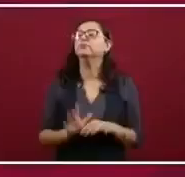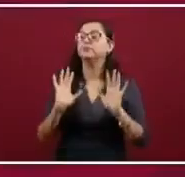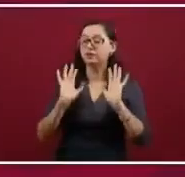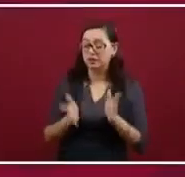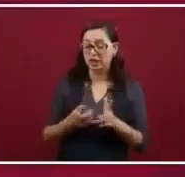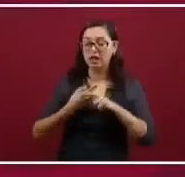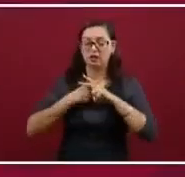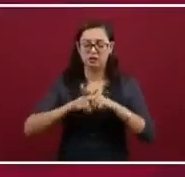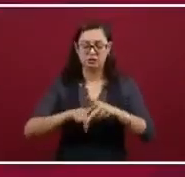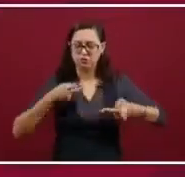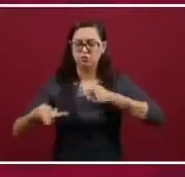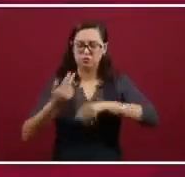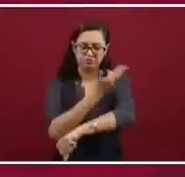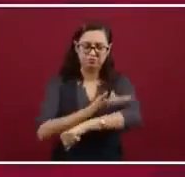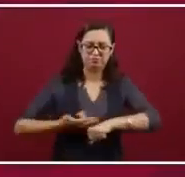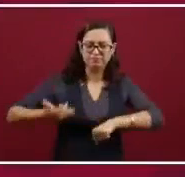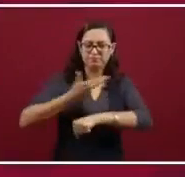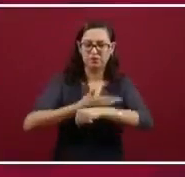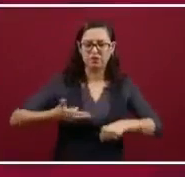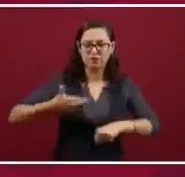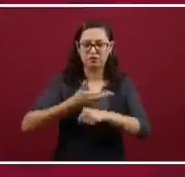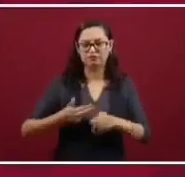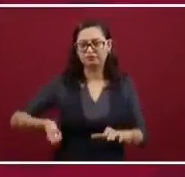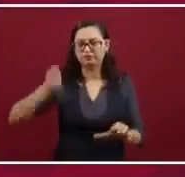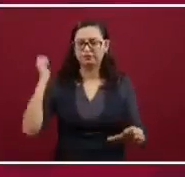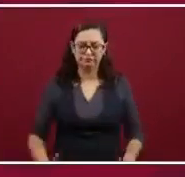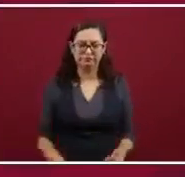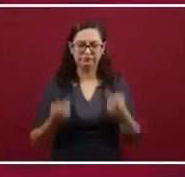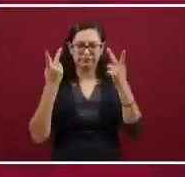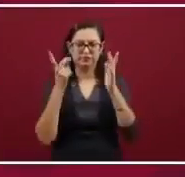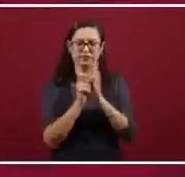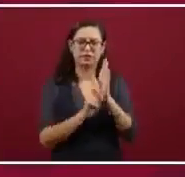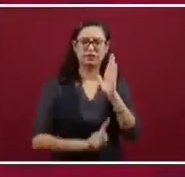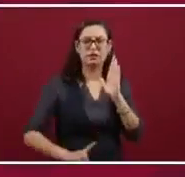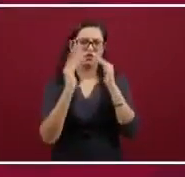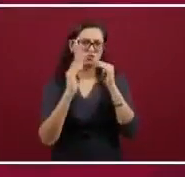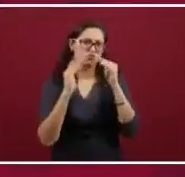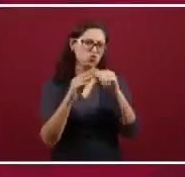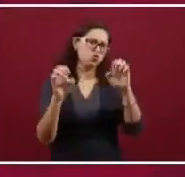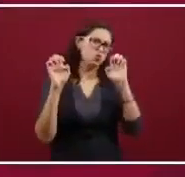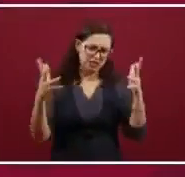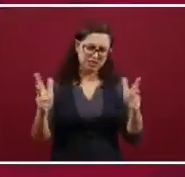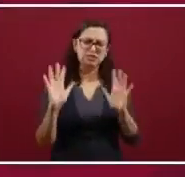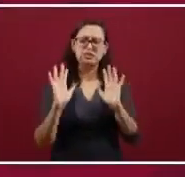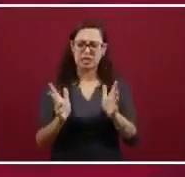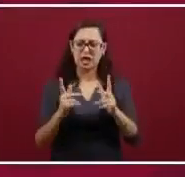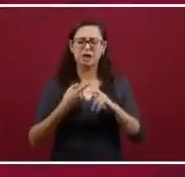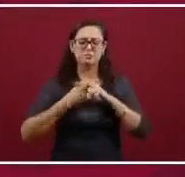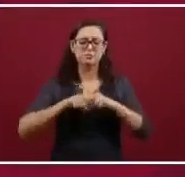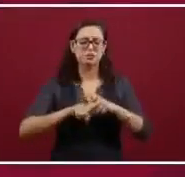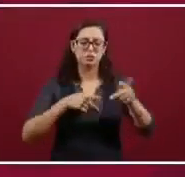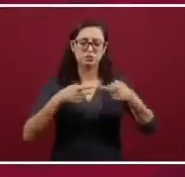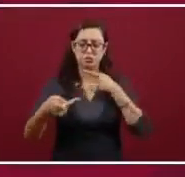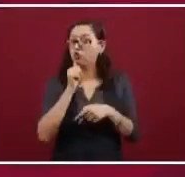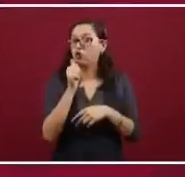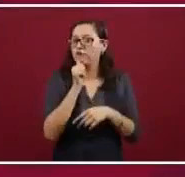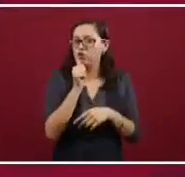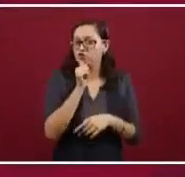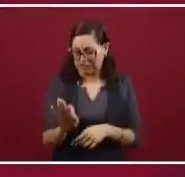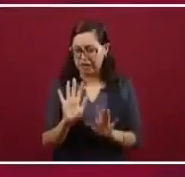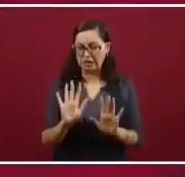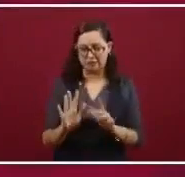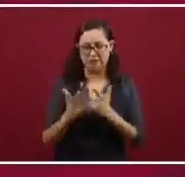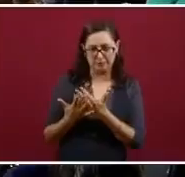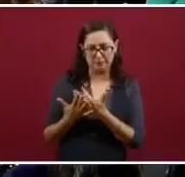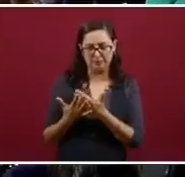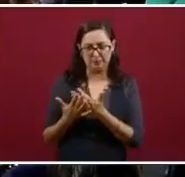preparando ya la subasta de departamentos y de residencias. Esa es la información que tengo, pero voy